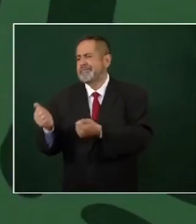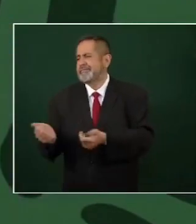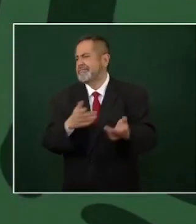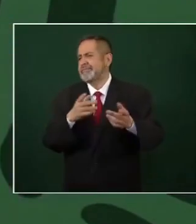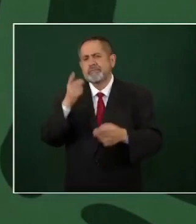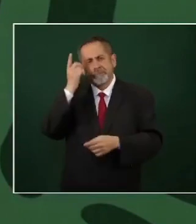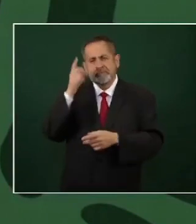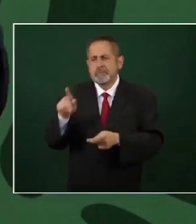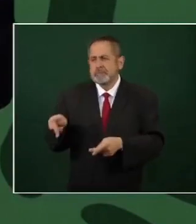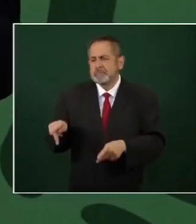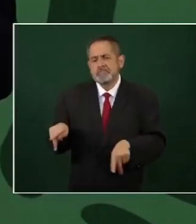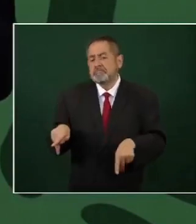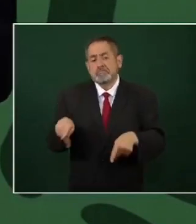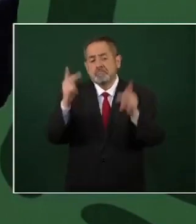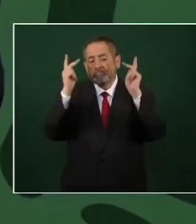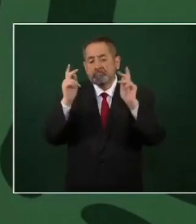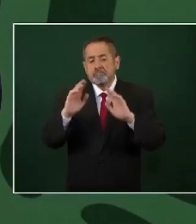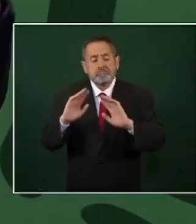a